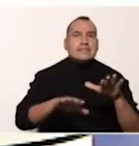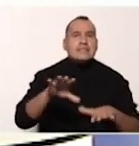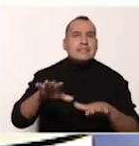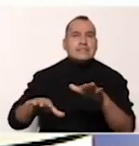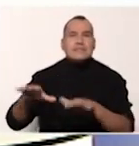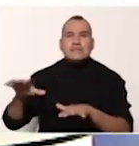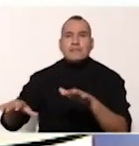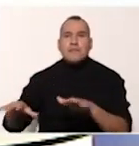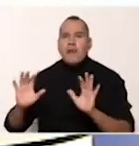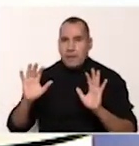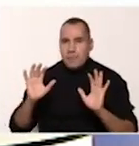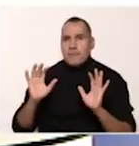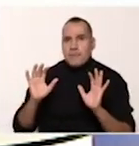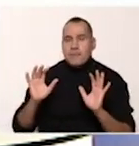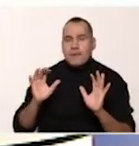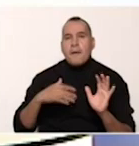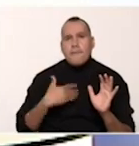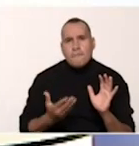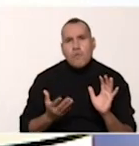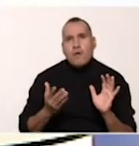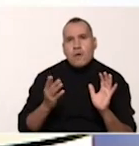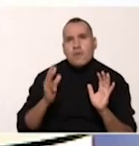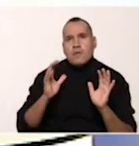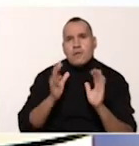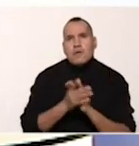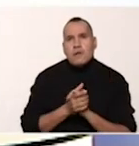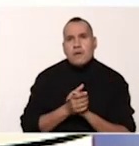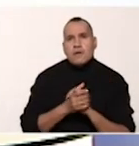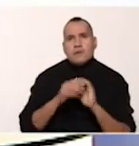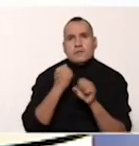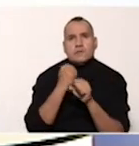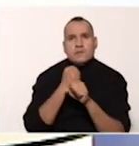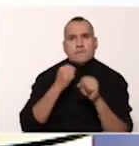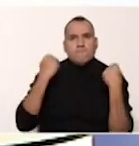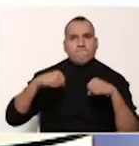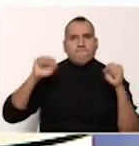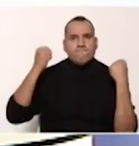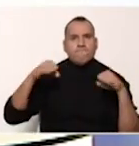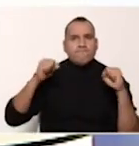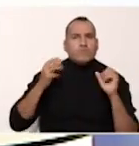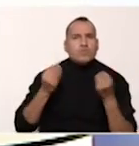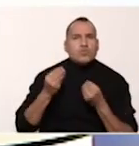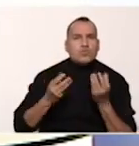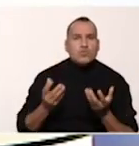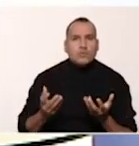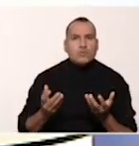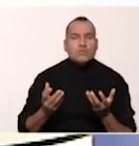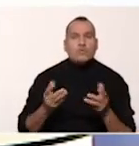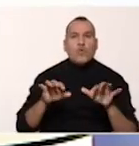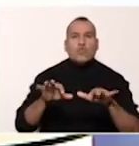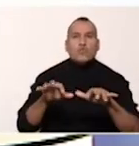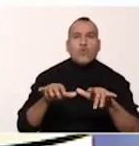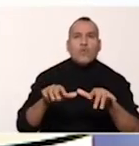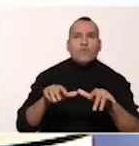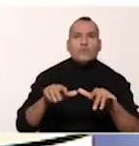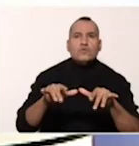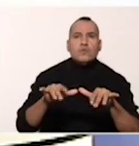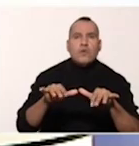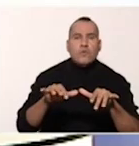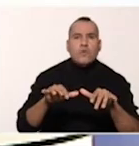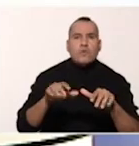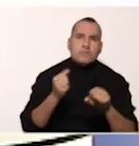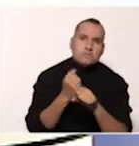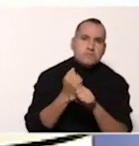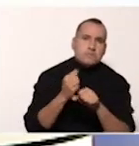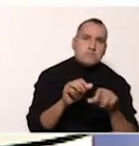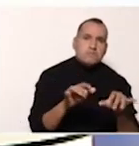independencia y compromiso, pueden utilizar para realizar el registro, bien sea en su computadora o bien